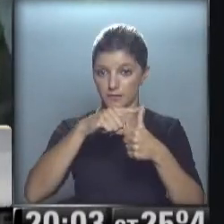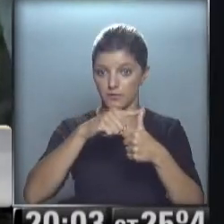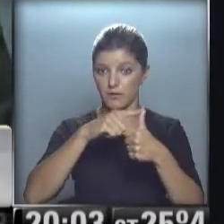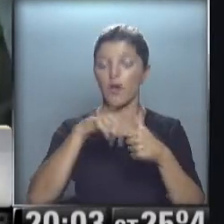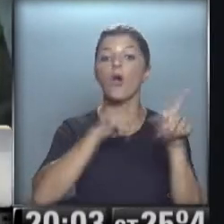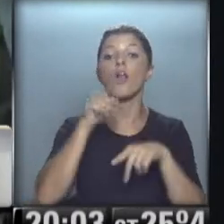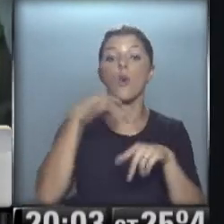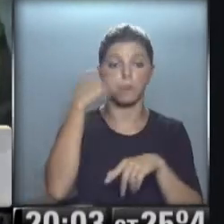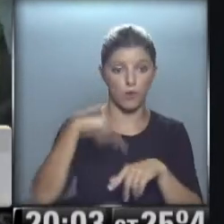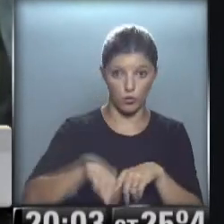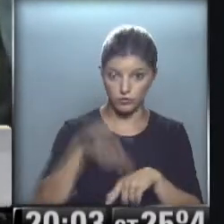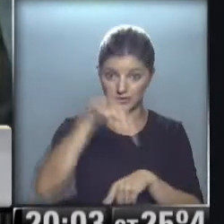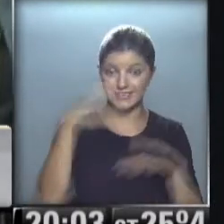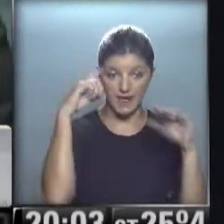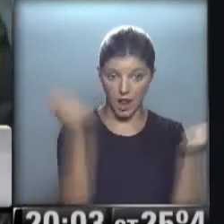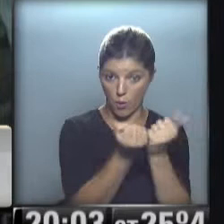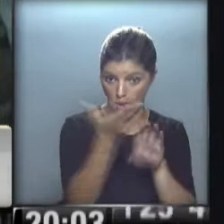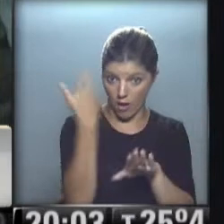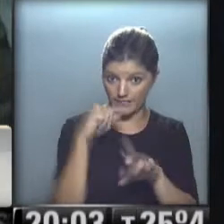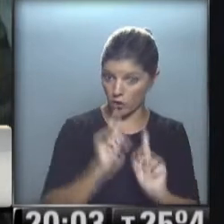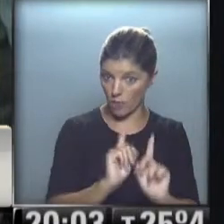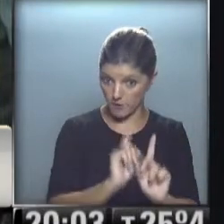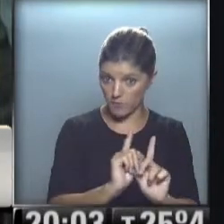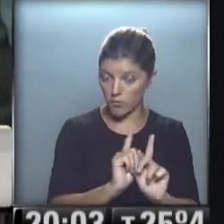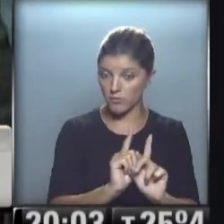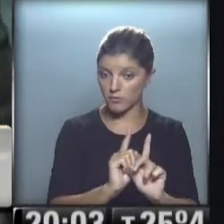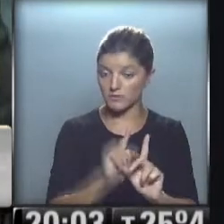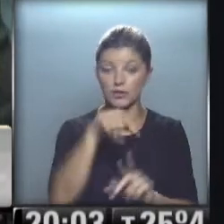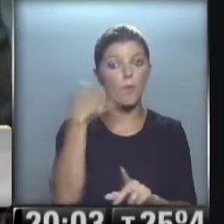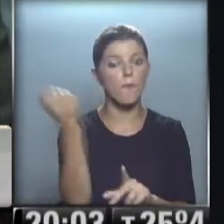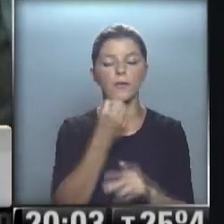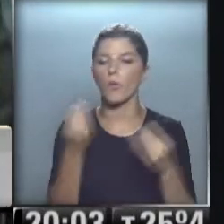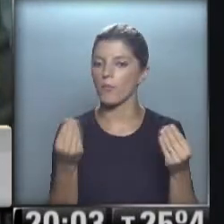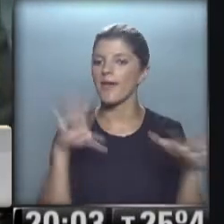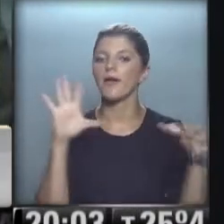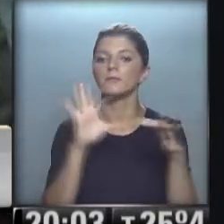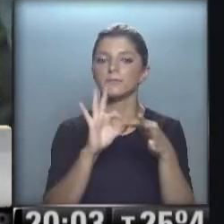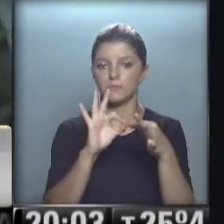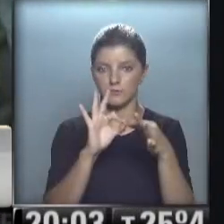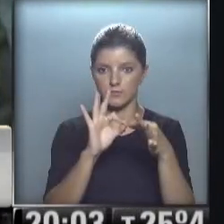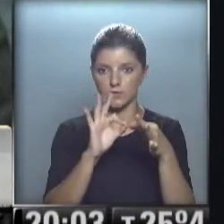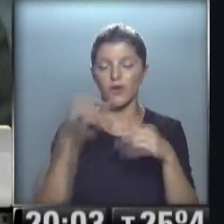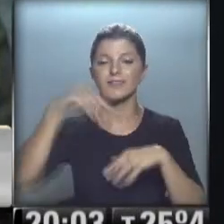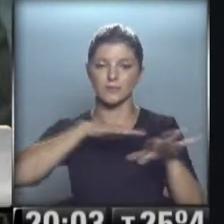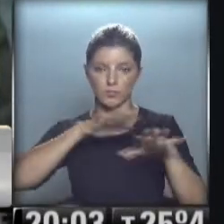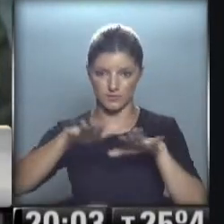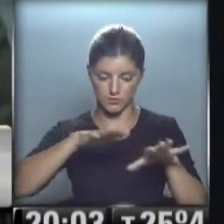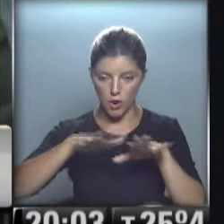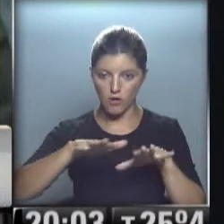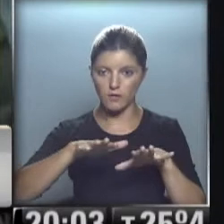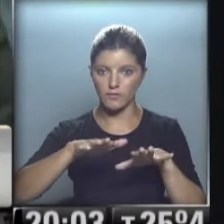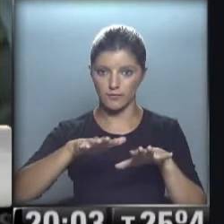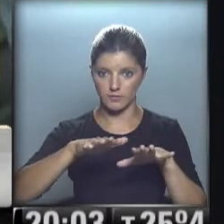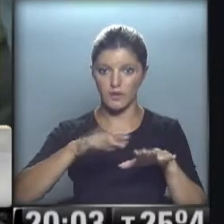uso difundido, muy importantes porque tienen que ver con los encadenamientos, eslabones